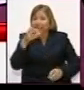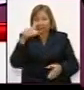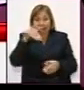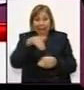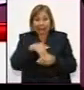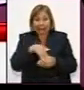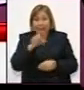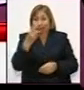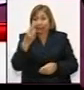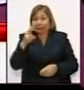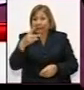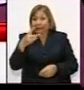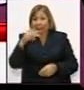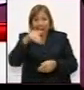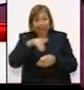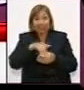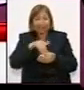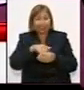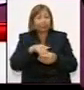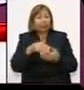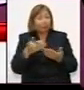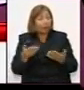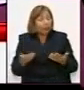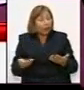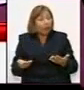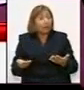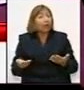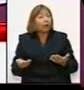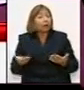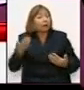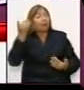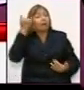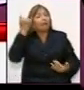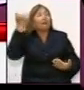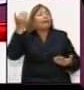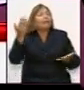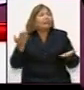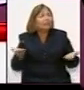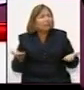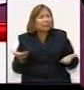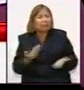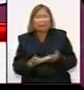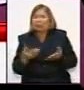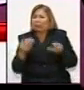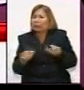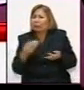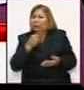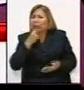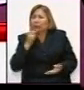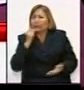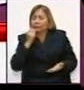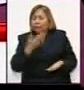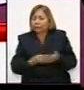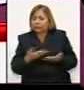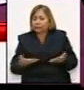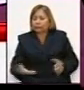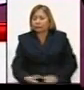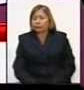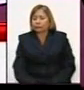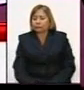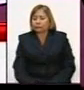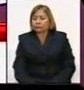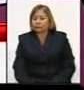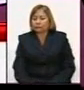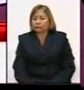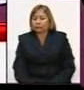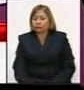la primera y en la segunda, entonces es que vamos a inventar acá una cosa de pronóstico reservado y desconocido.